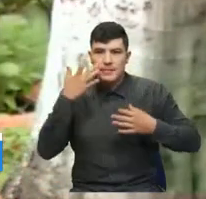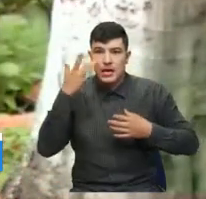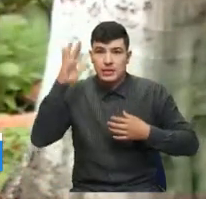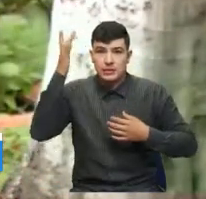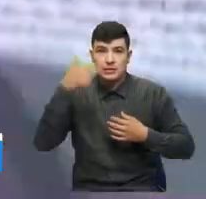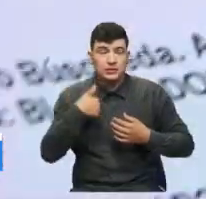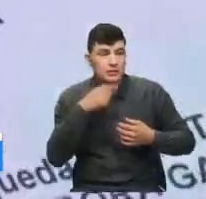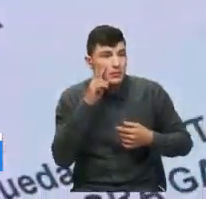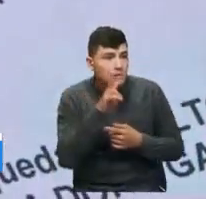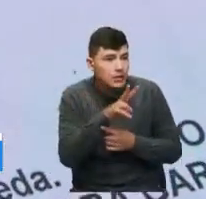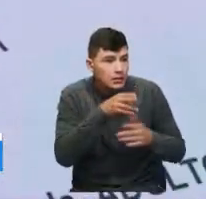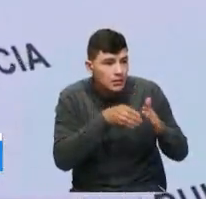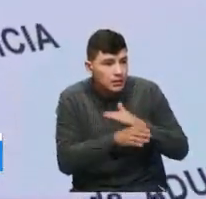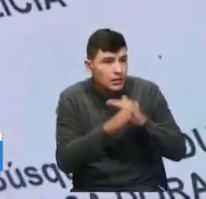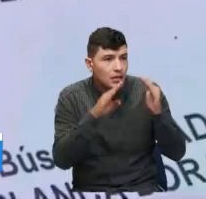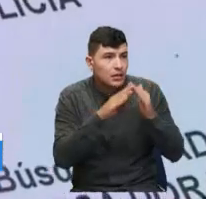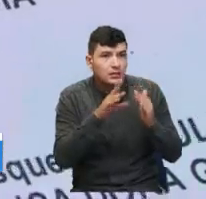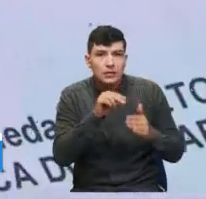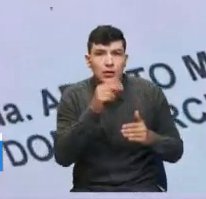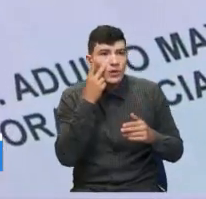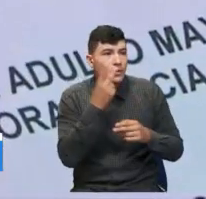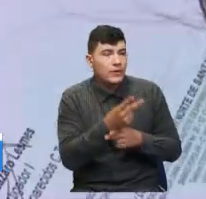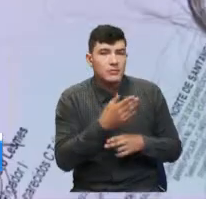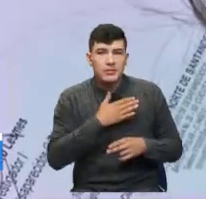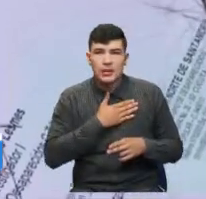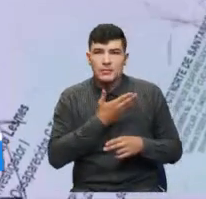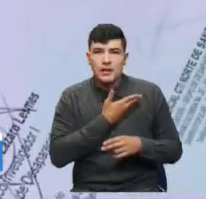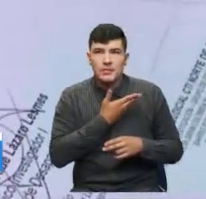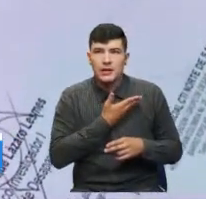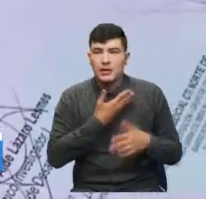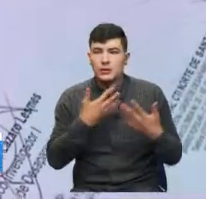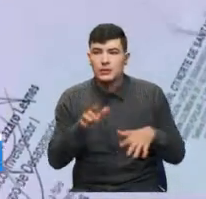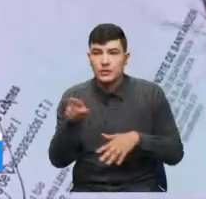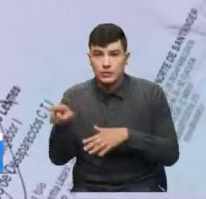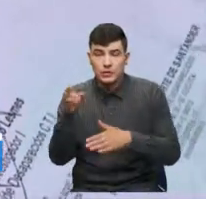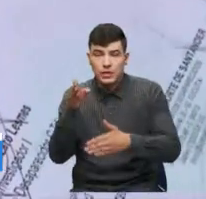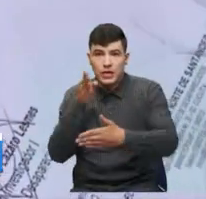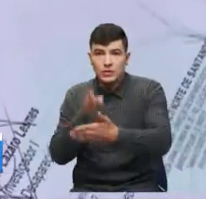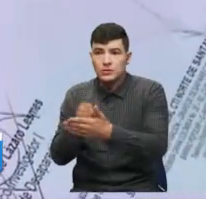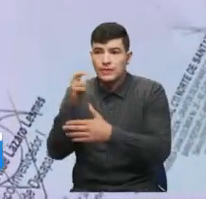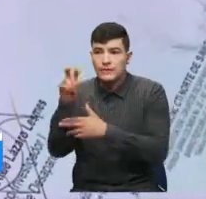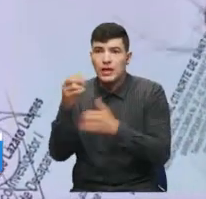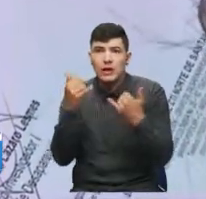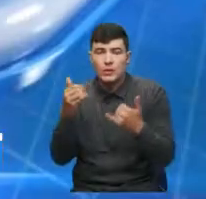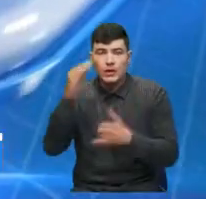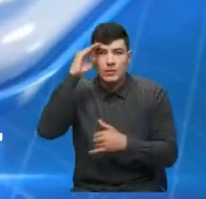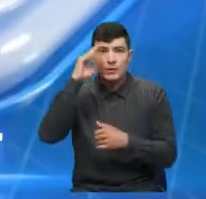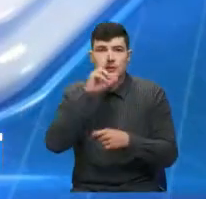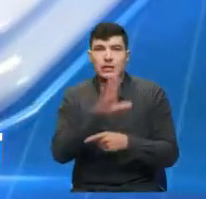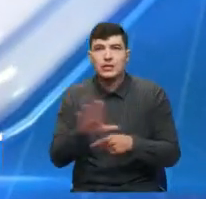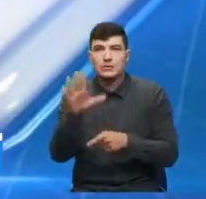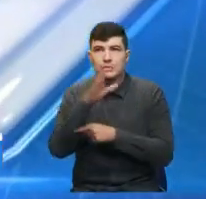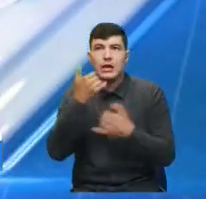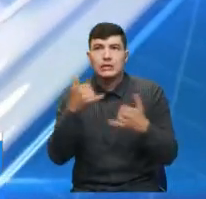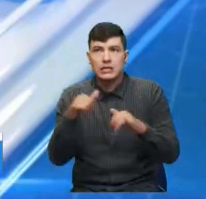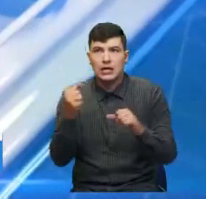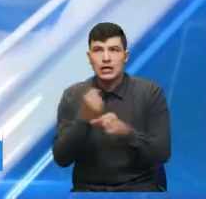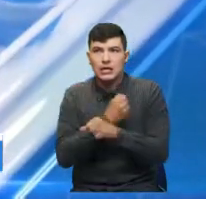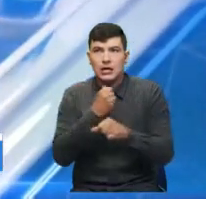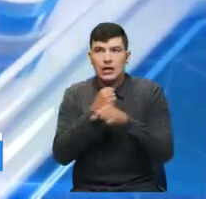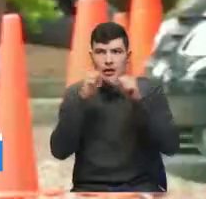y no conseguir a mi mamá. Con base en la denuncia presentada ante la Fiscalía General de la Nación, las autoridades ya están trabajando para lograr su ubicación.